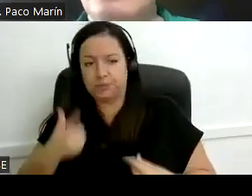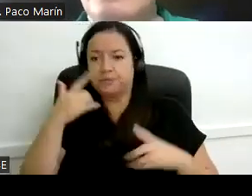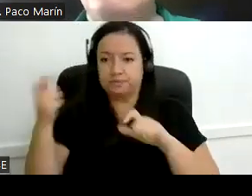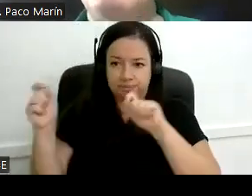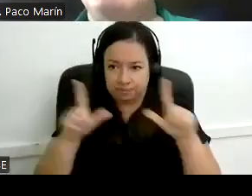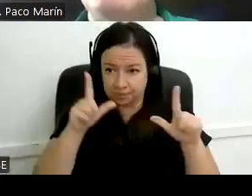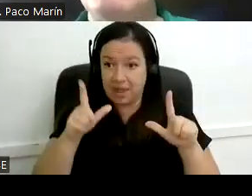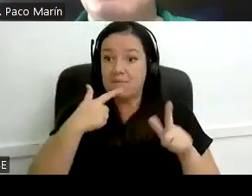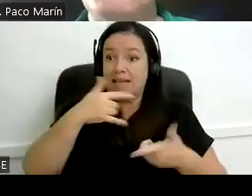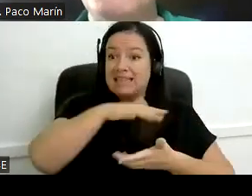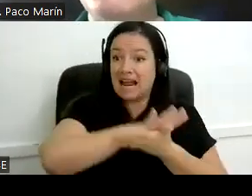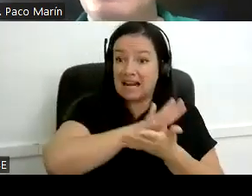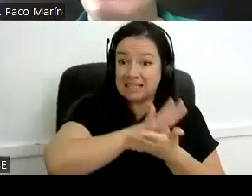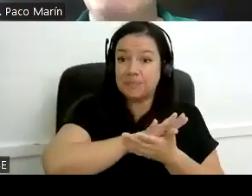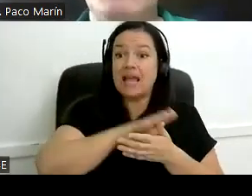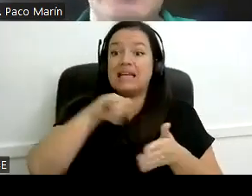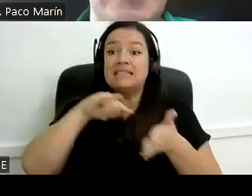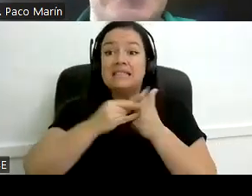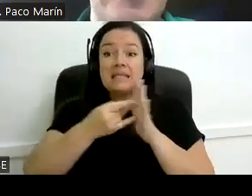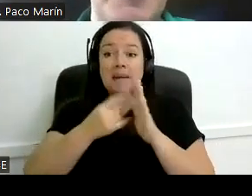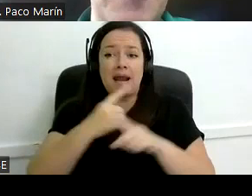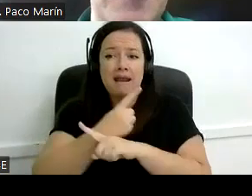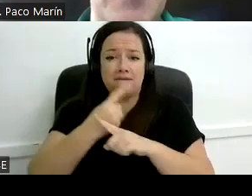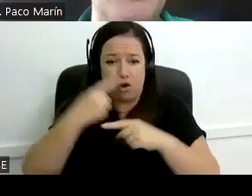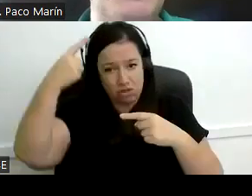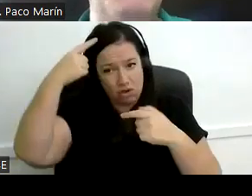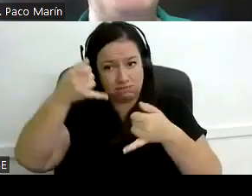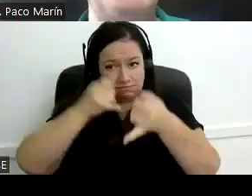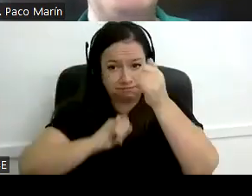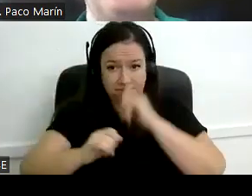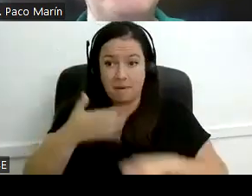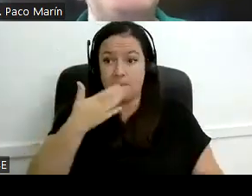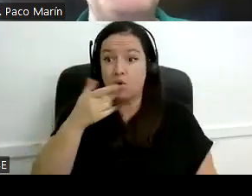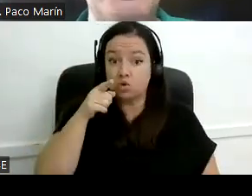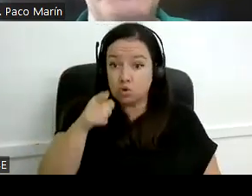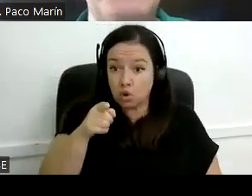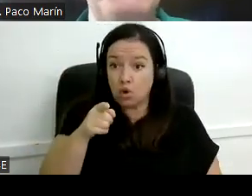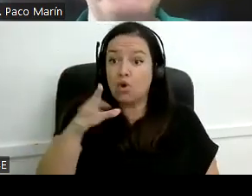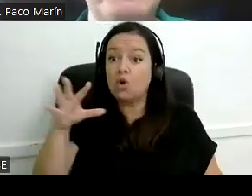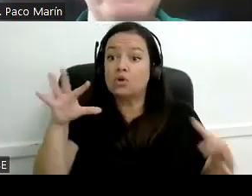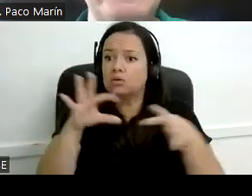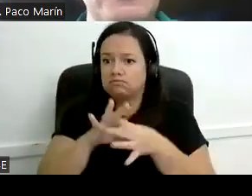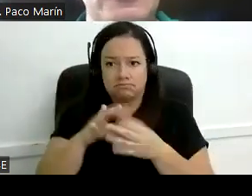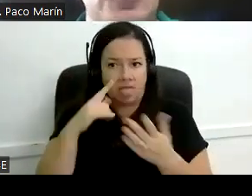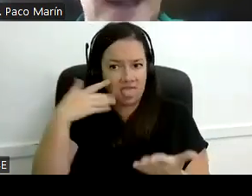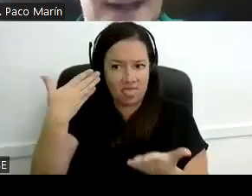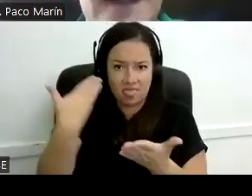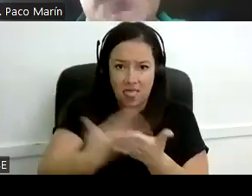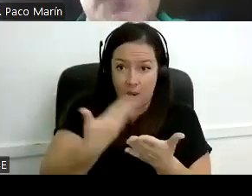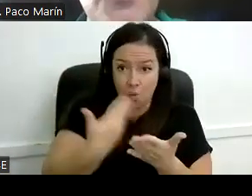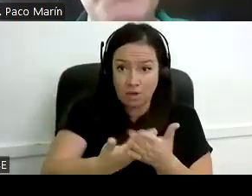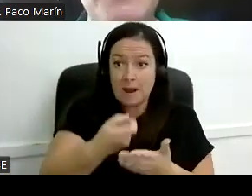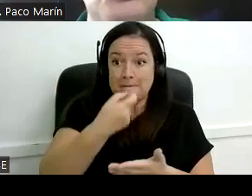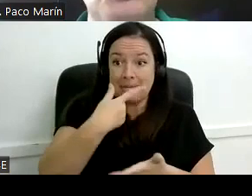tranquilizantes. A nivel del sistema nervioso central, tenéis que pensar que se han relacionado claramente los